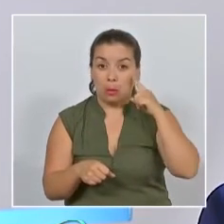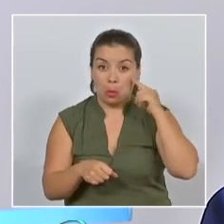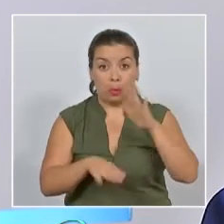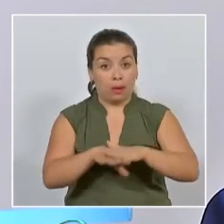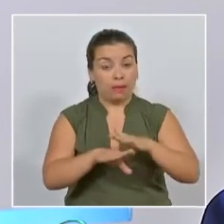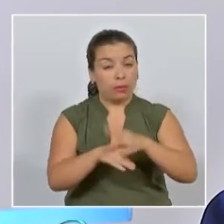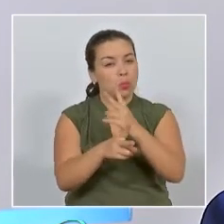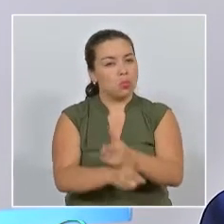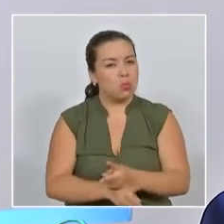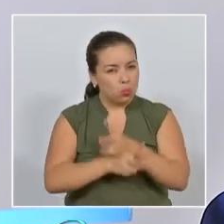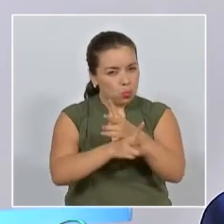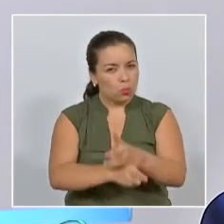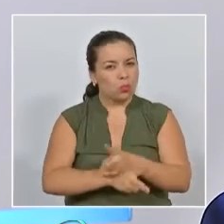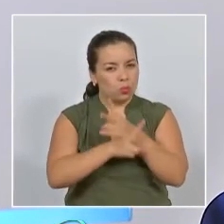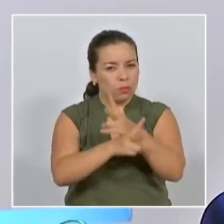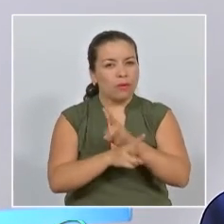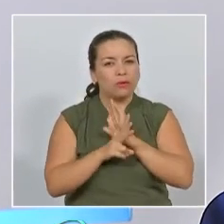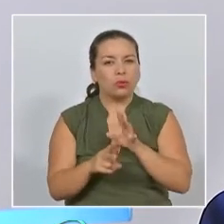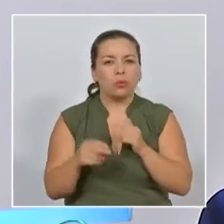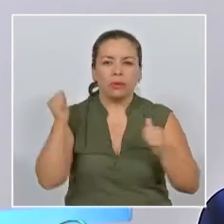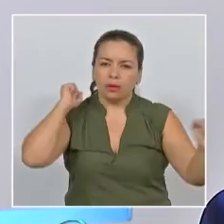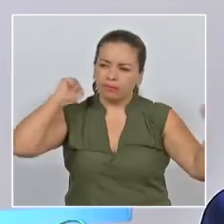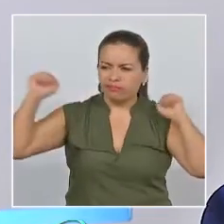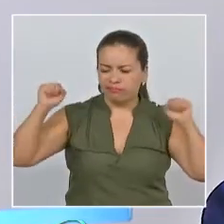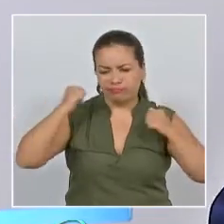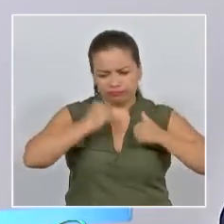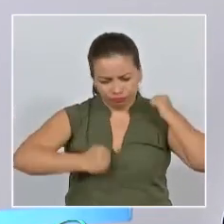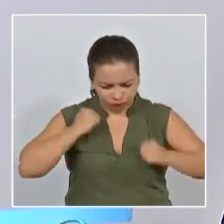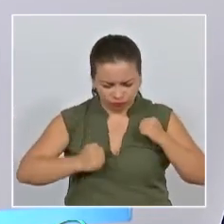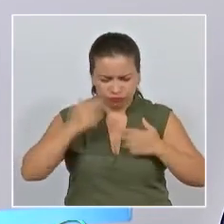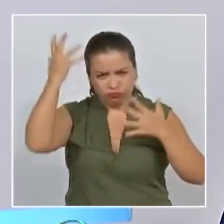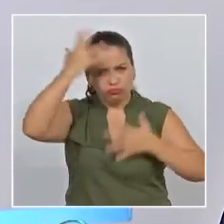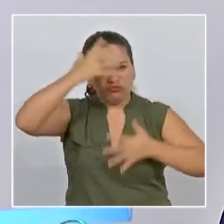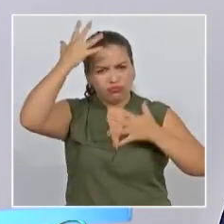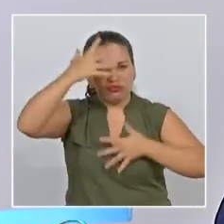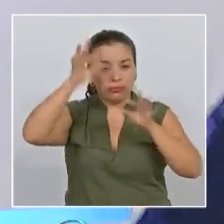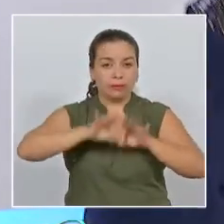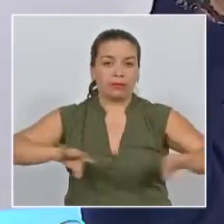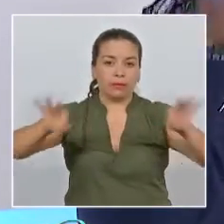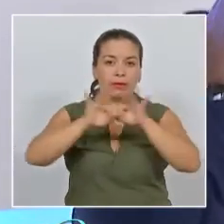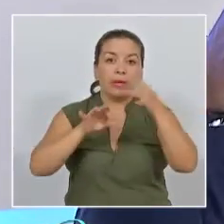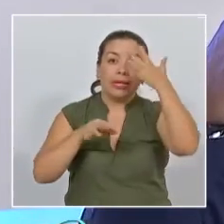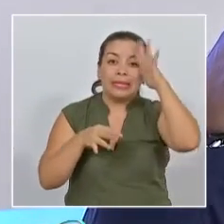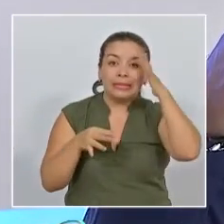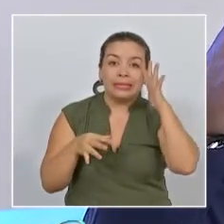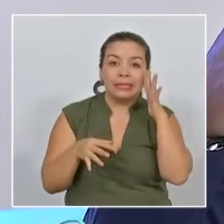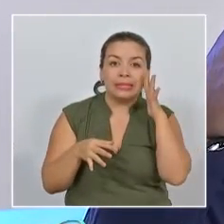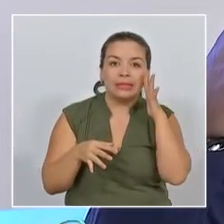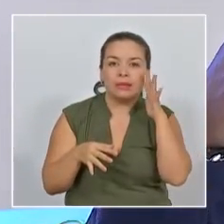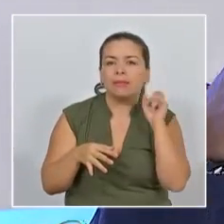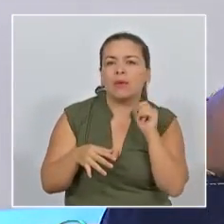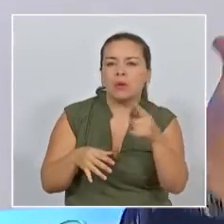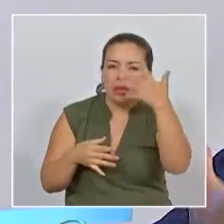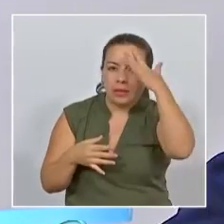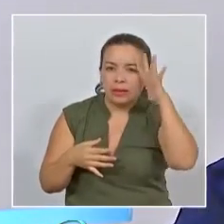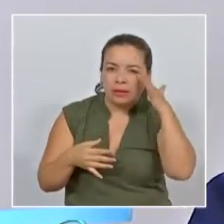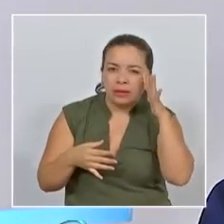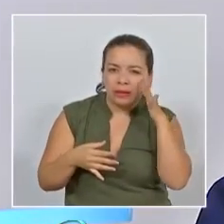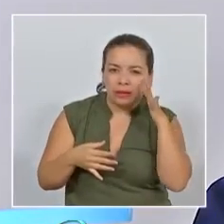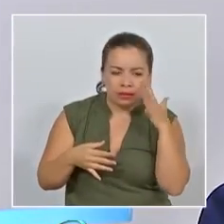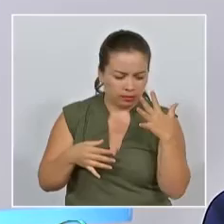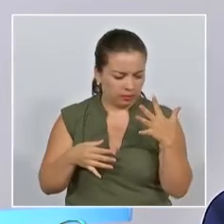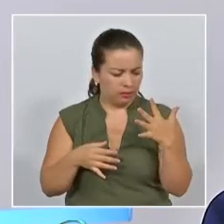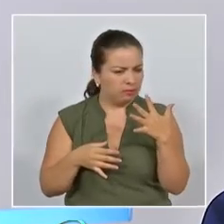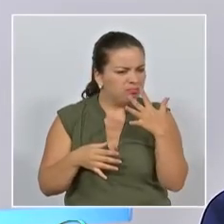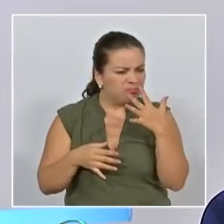con el tema del aseo. Porque es que en el sudor, ¿por qué puede oler mal el sudor? Porque ahí hay